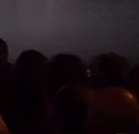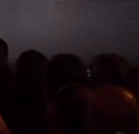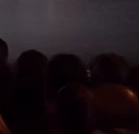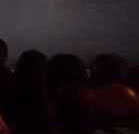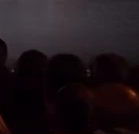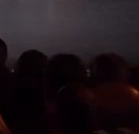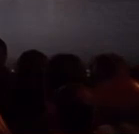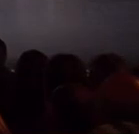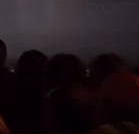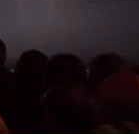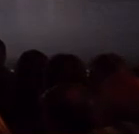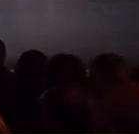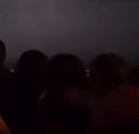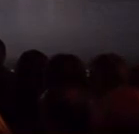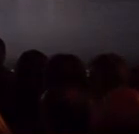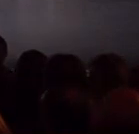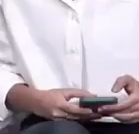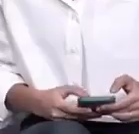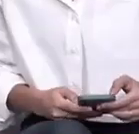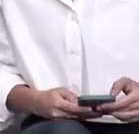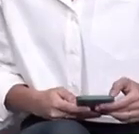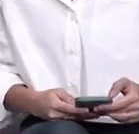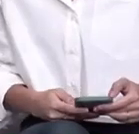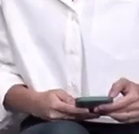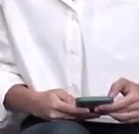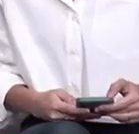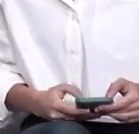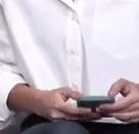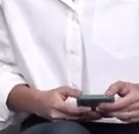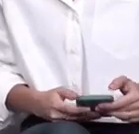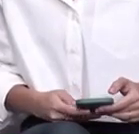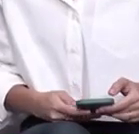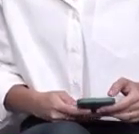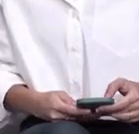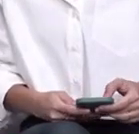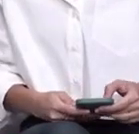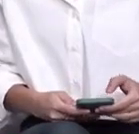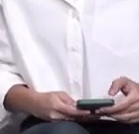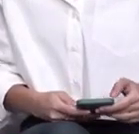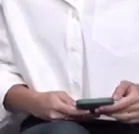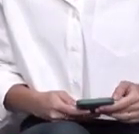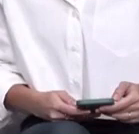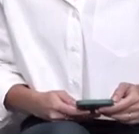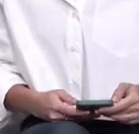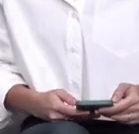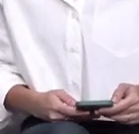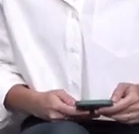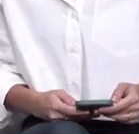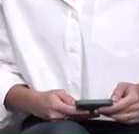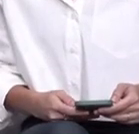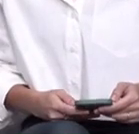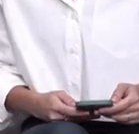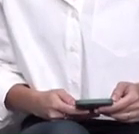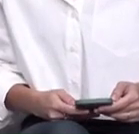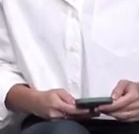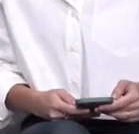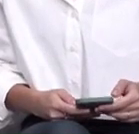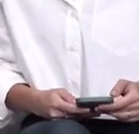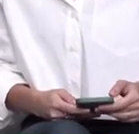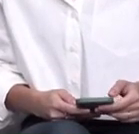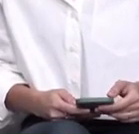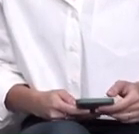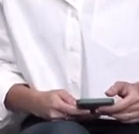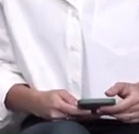orgullo estar con todas vosotras, con todos vosotros, y estar además en este acto tan hermoso con compañeras a las que